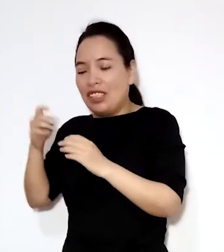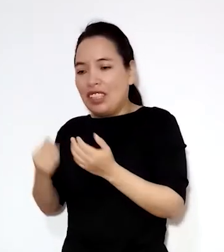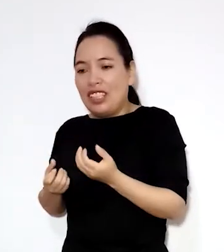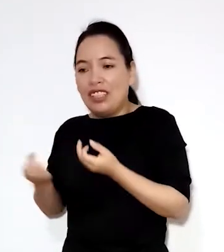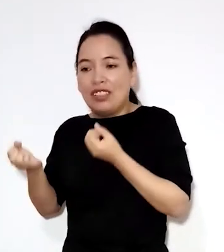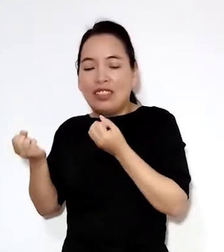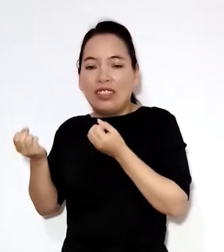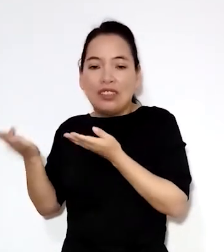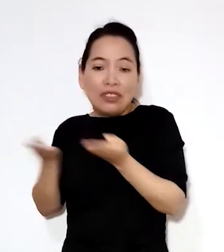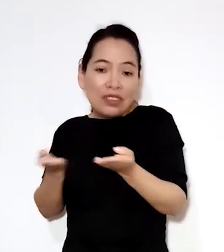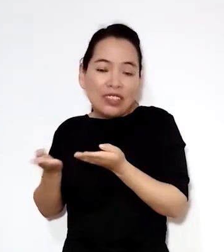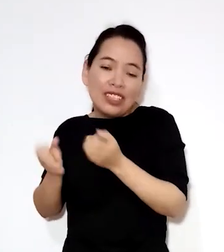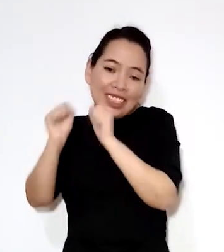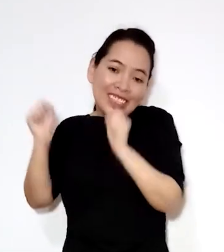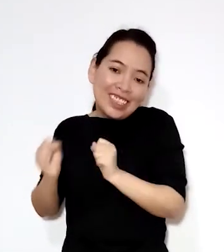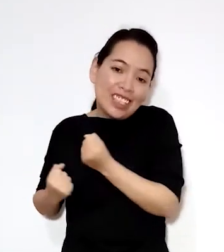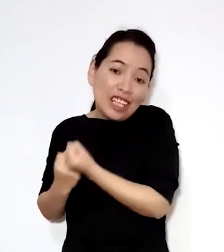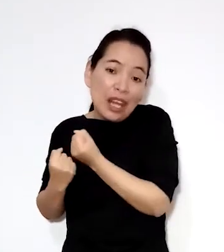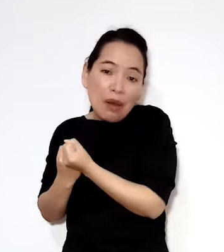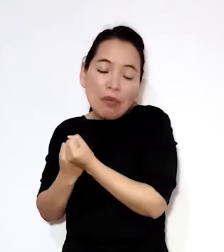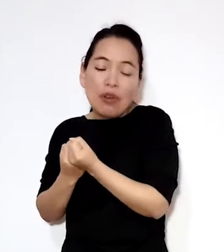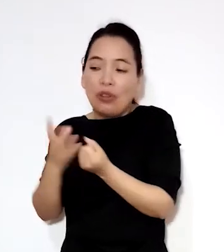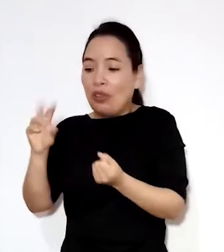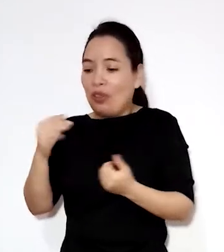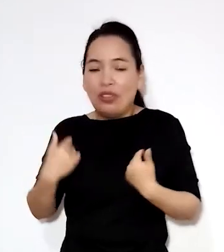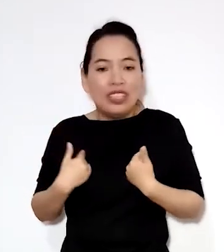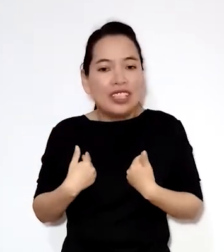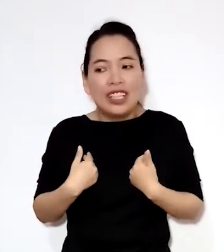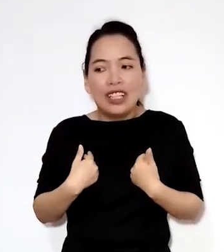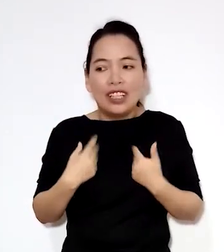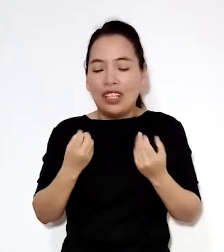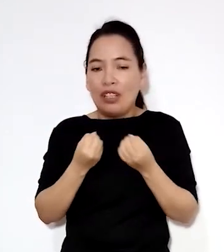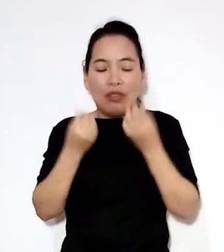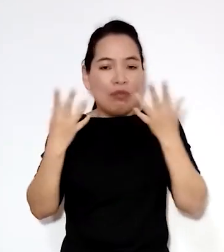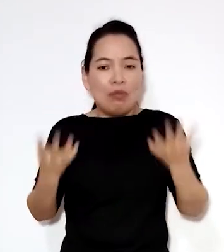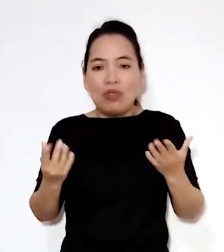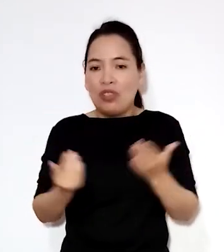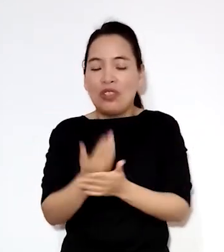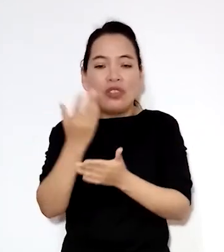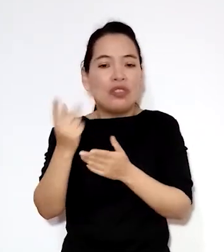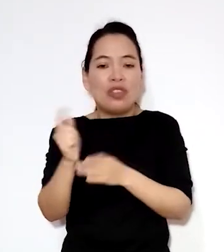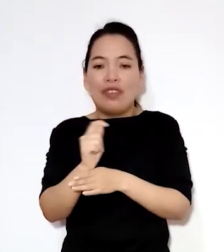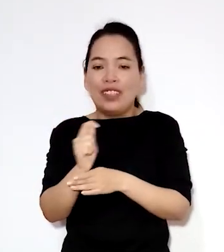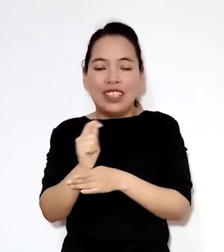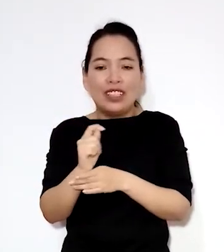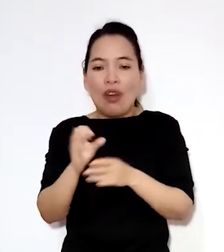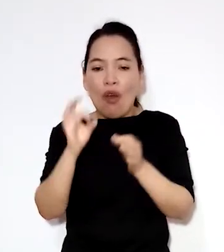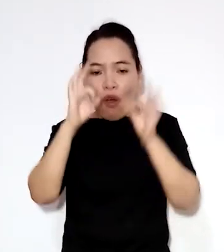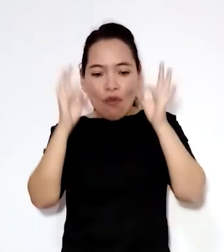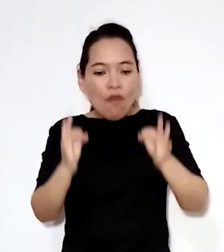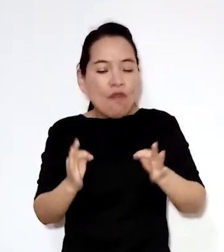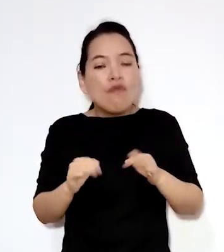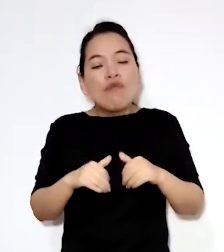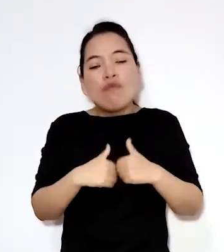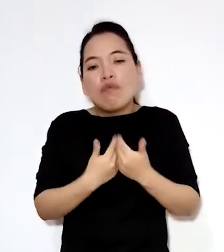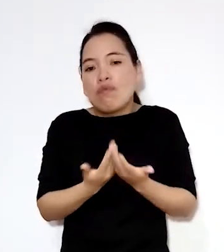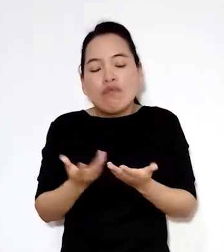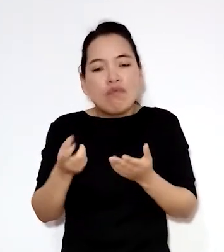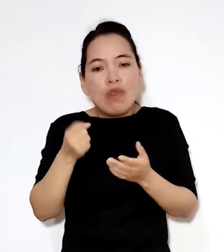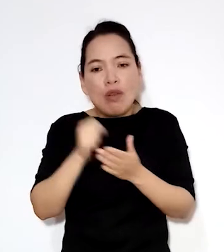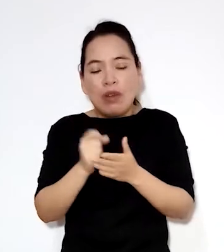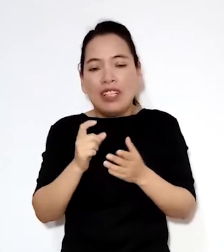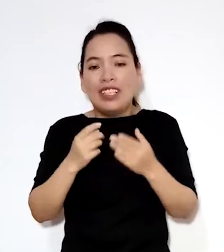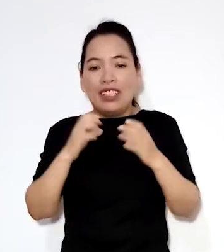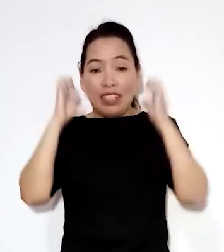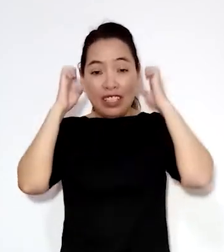situaciones complicadas, pero para los niños con discapacidad que se quedaron en gran medida sin sus sistemas de apoyo, que